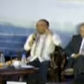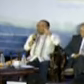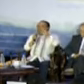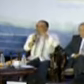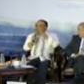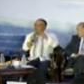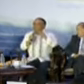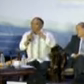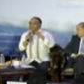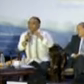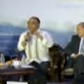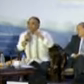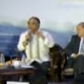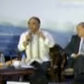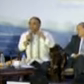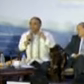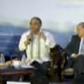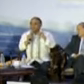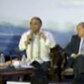No, miren,